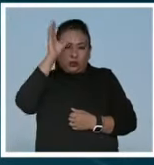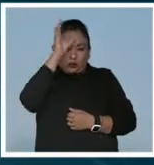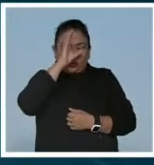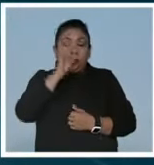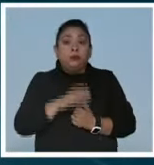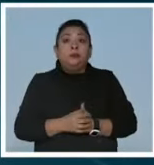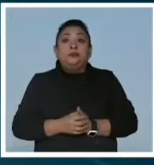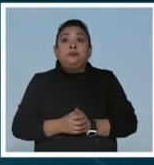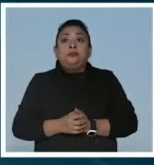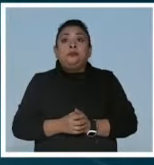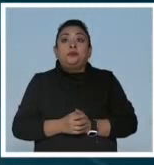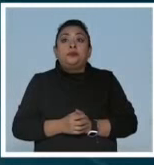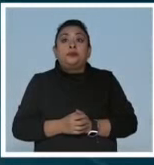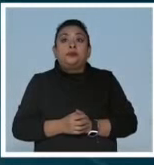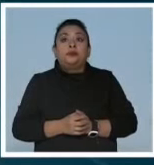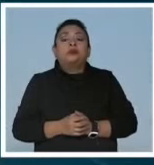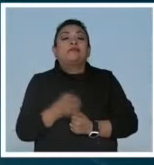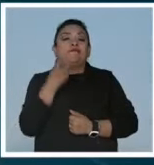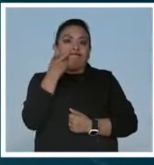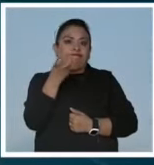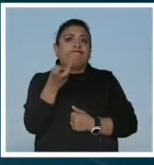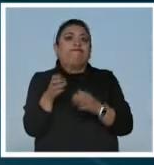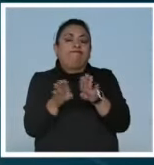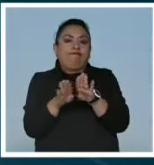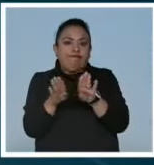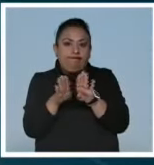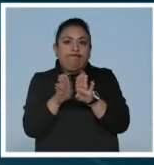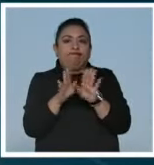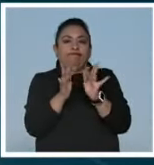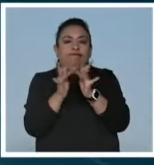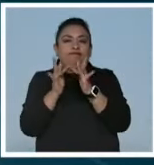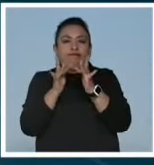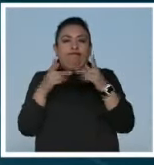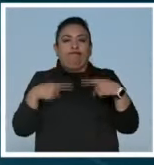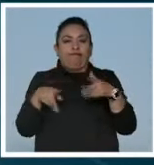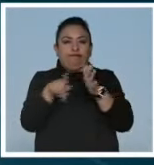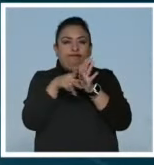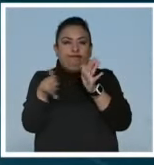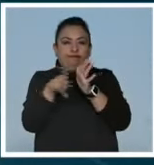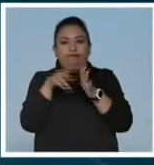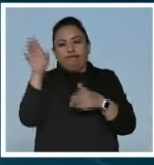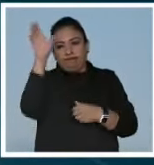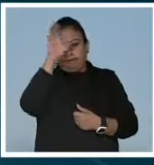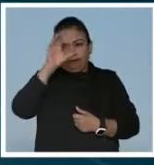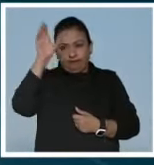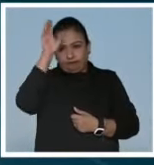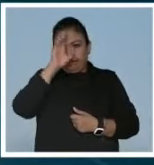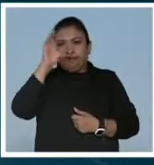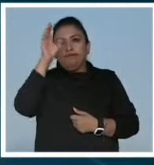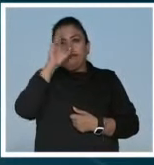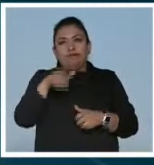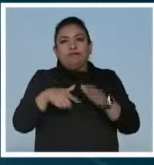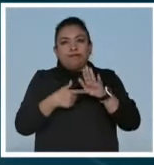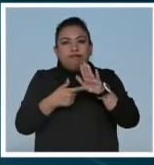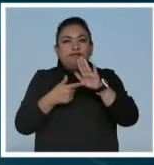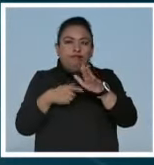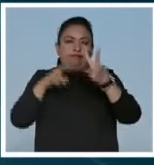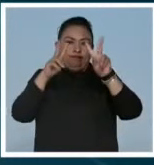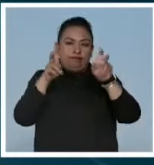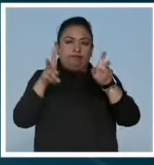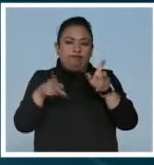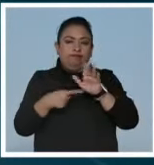Y justamente va a ser a través de una red de periodistas de ciencia que vamos a ir abordando estos